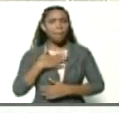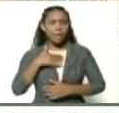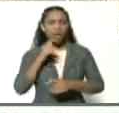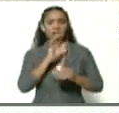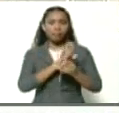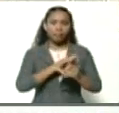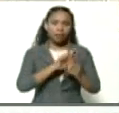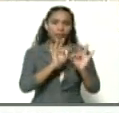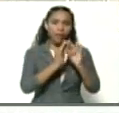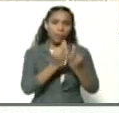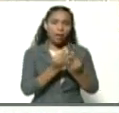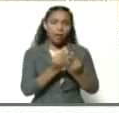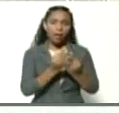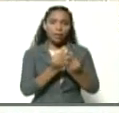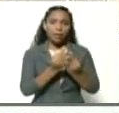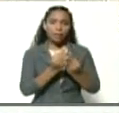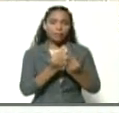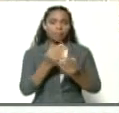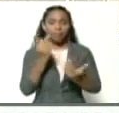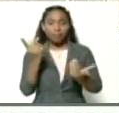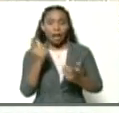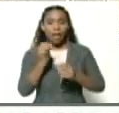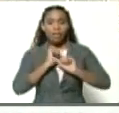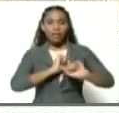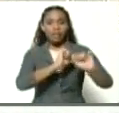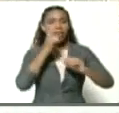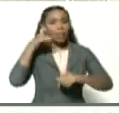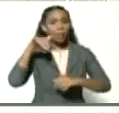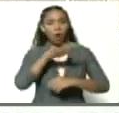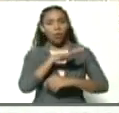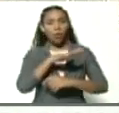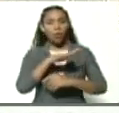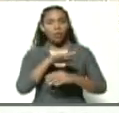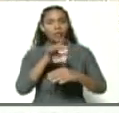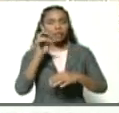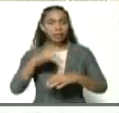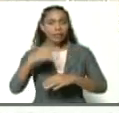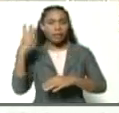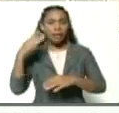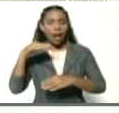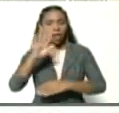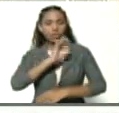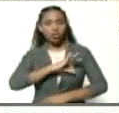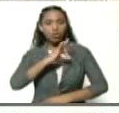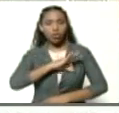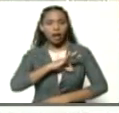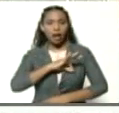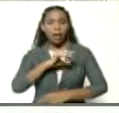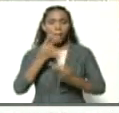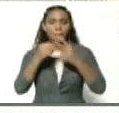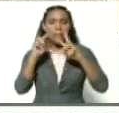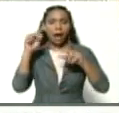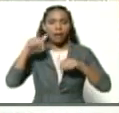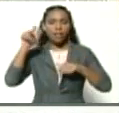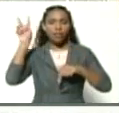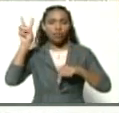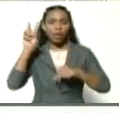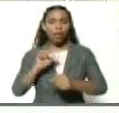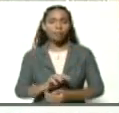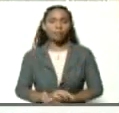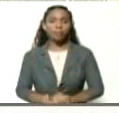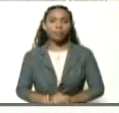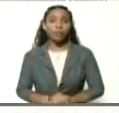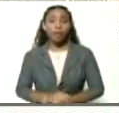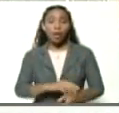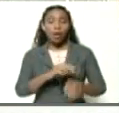sus familiares, mártires de la defensa del territorio sagrado, de la soberanía y de la paz de Venezuela.